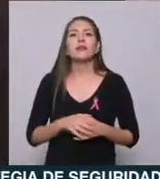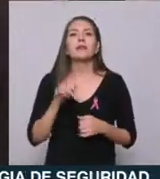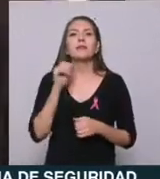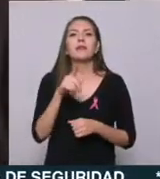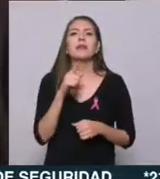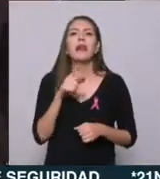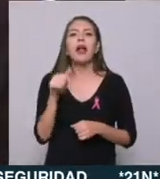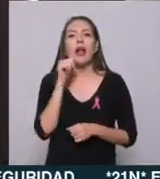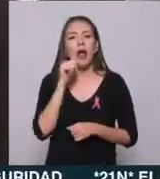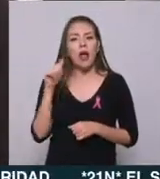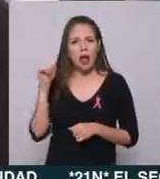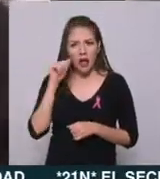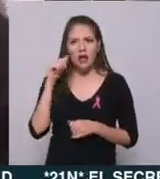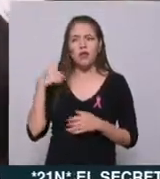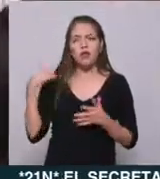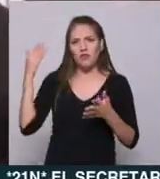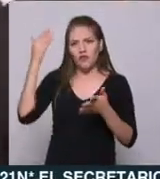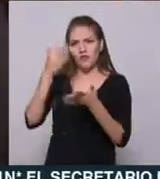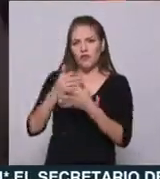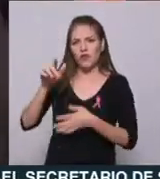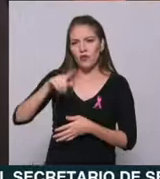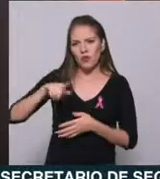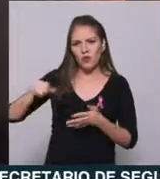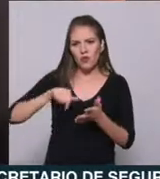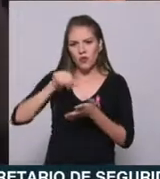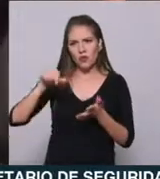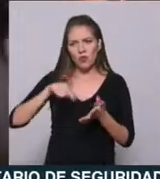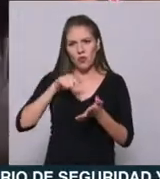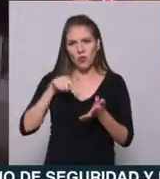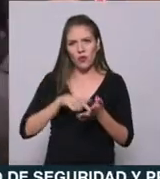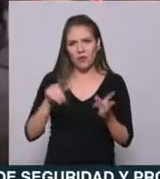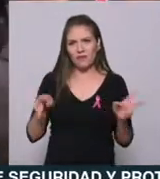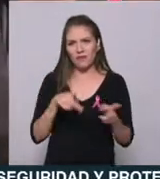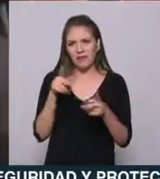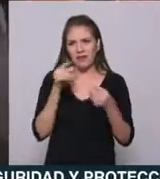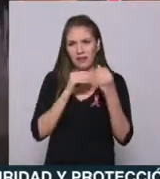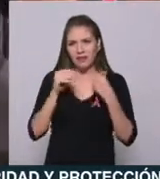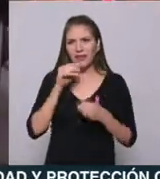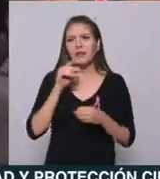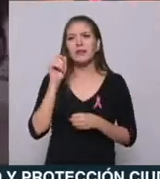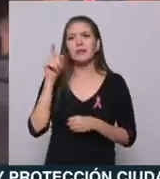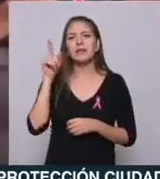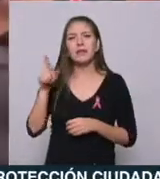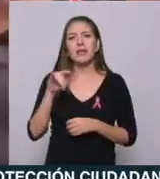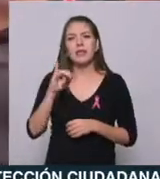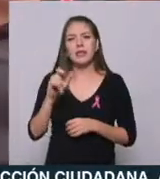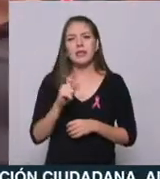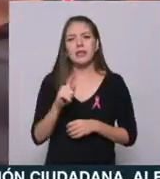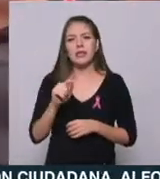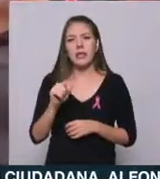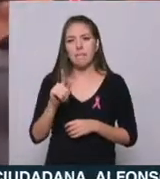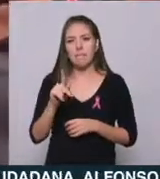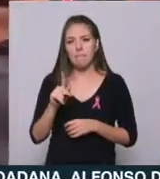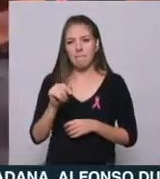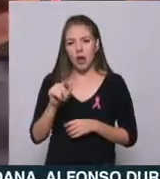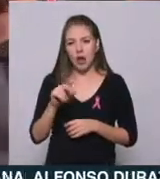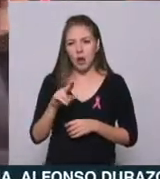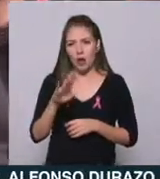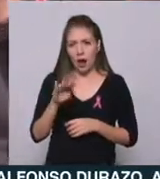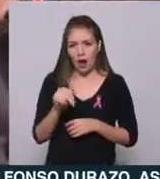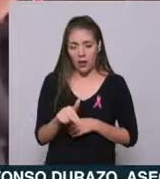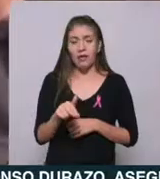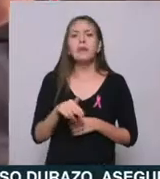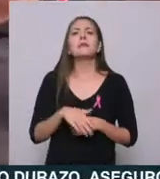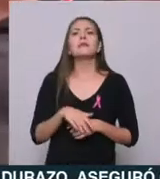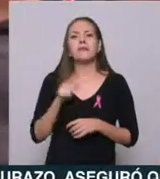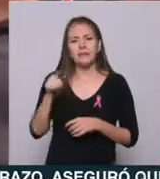ayer acudimos a esta central de abastos ubicada en la comunidad de Ayotla, en el municipio de Ixtapaluca, y como bien lo mencionabas,